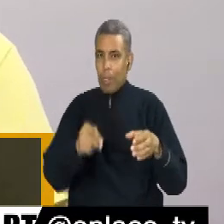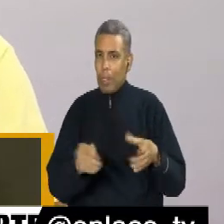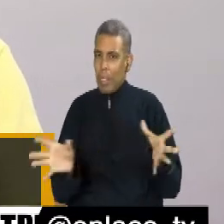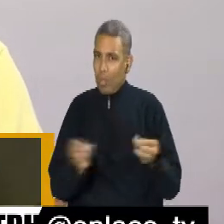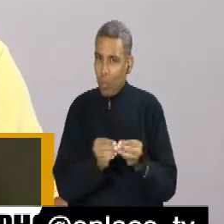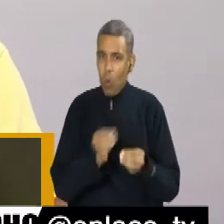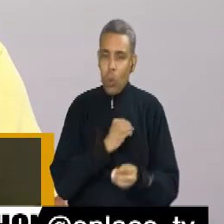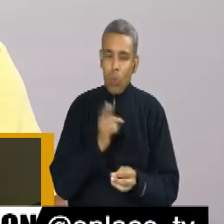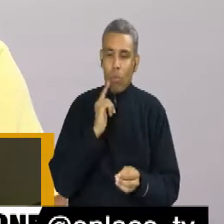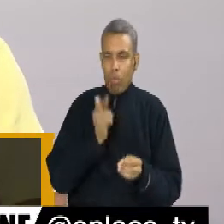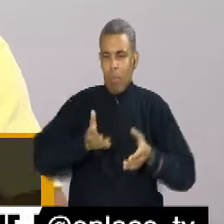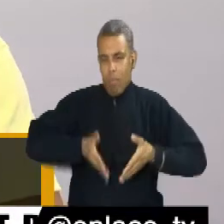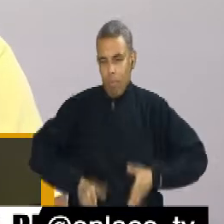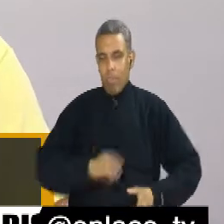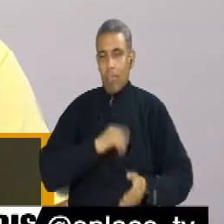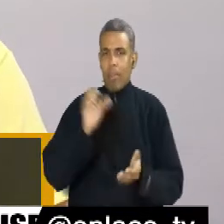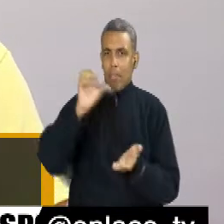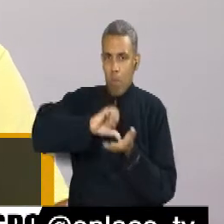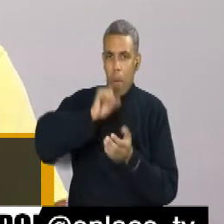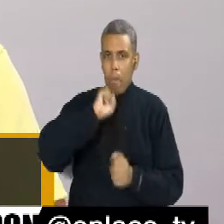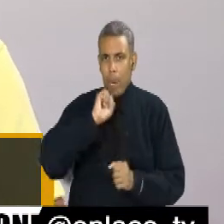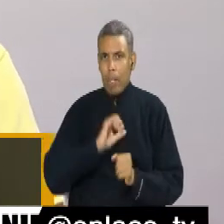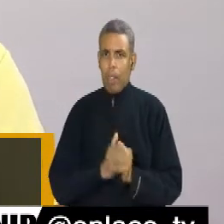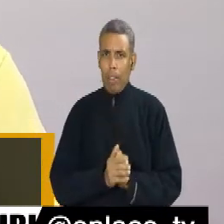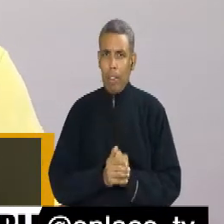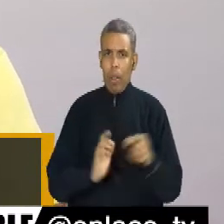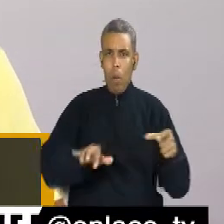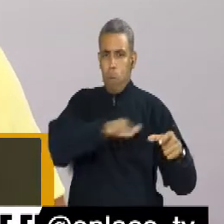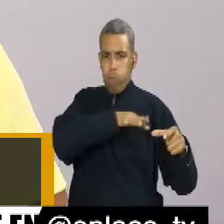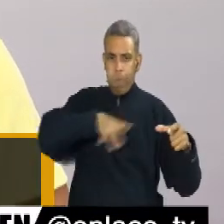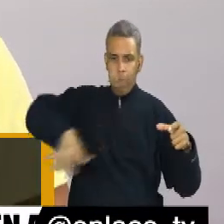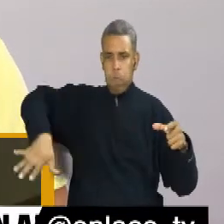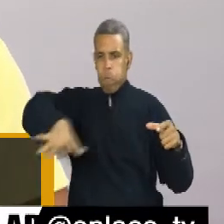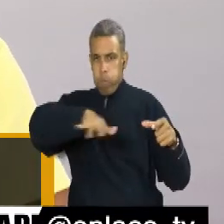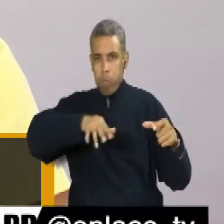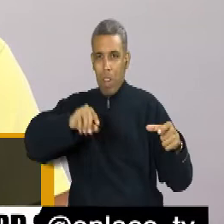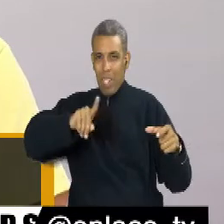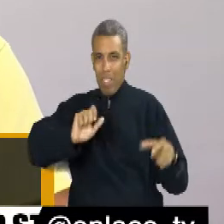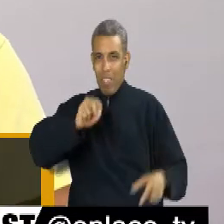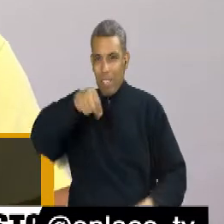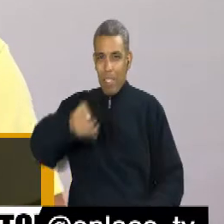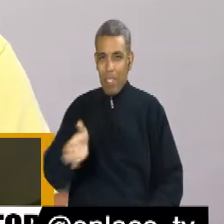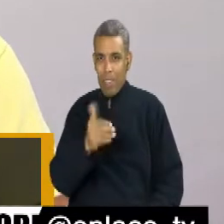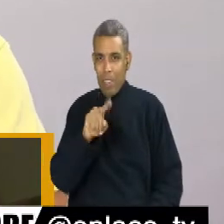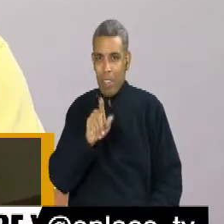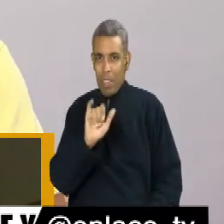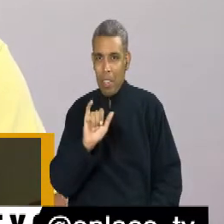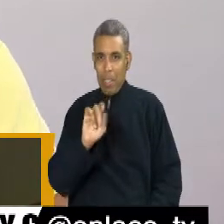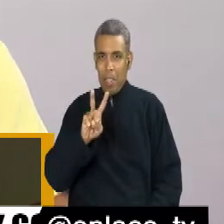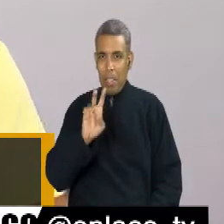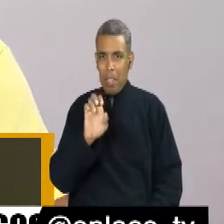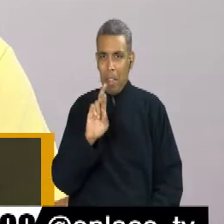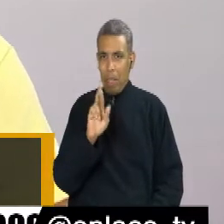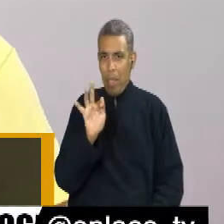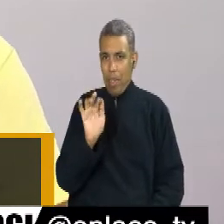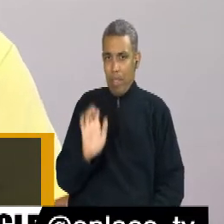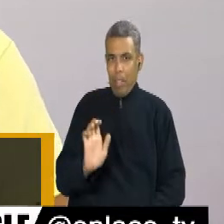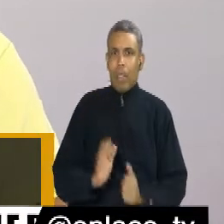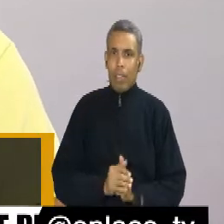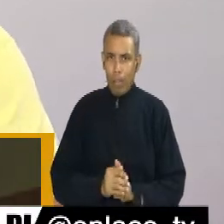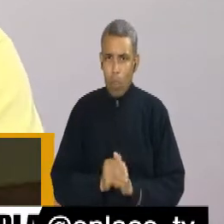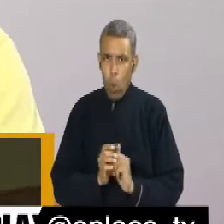Silvestre. Tenemos la mejor pista y tenemos el mejor escenario para practicar esta modalidad. Sí, toda la delegación es